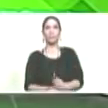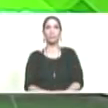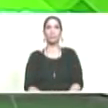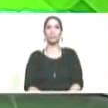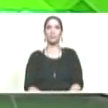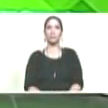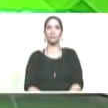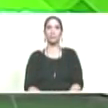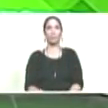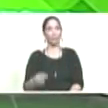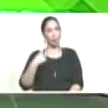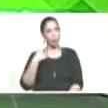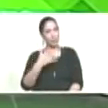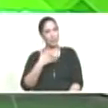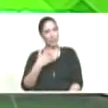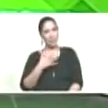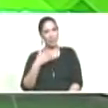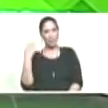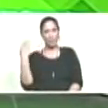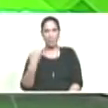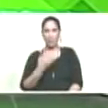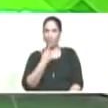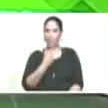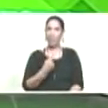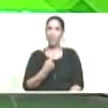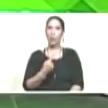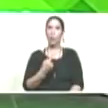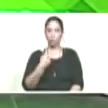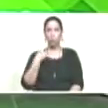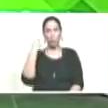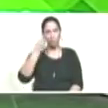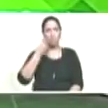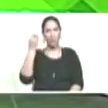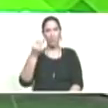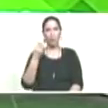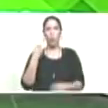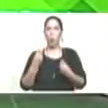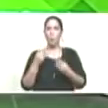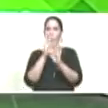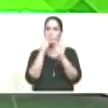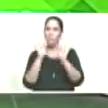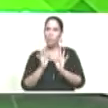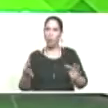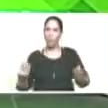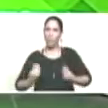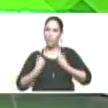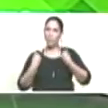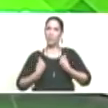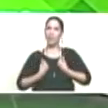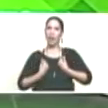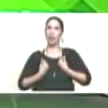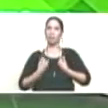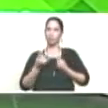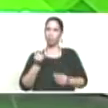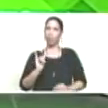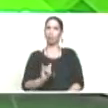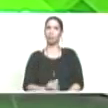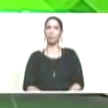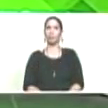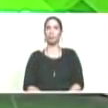Por eso yo siempre digo, yo creo en la crítica, en la autocrítica, como forma vital de existencia.